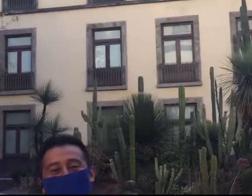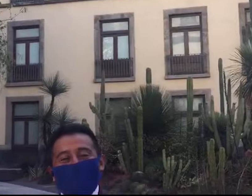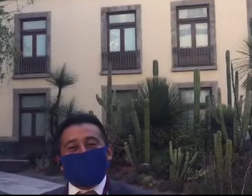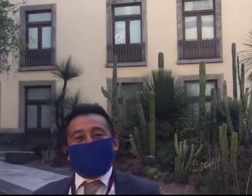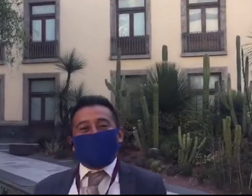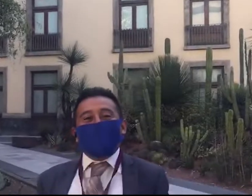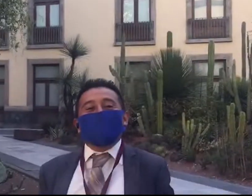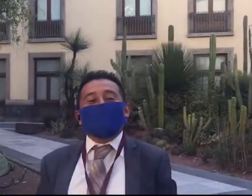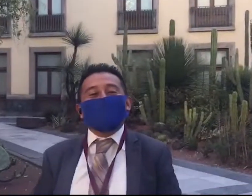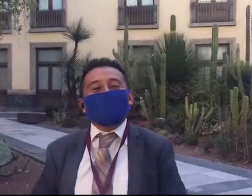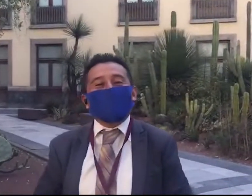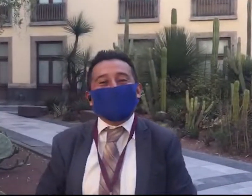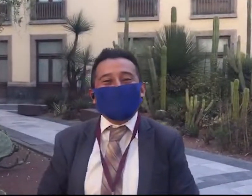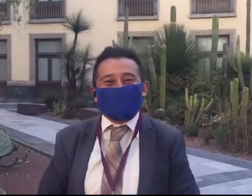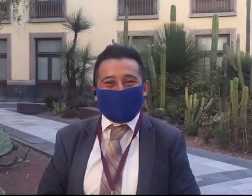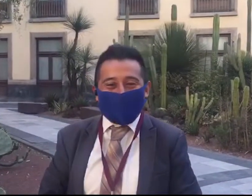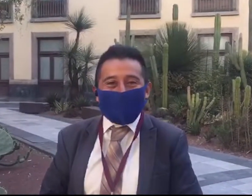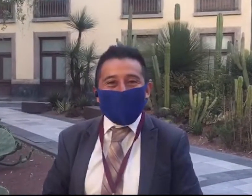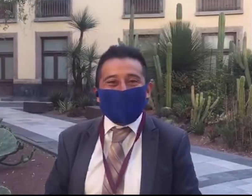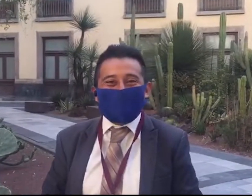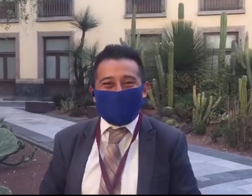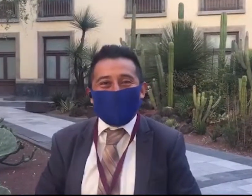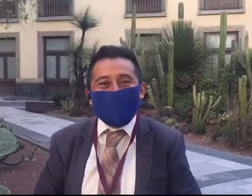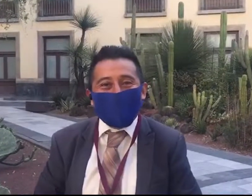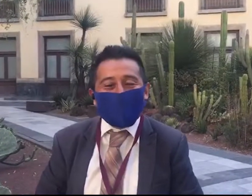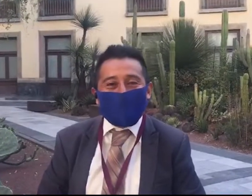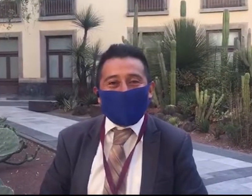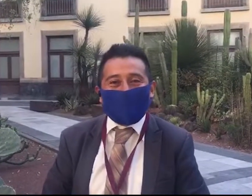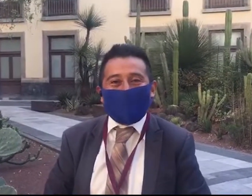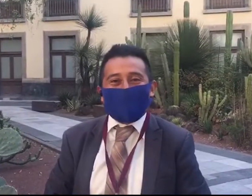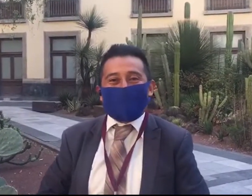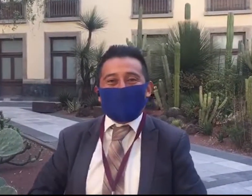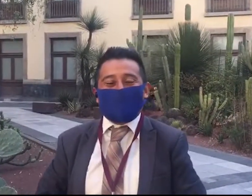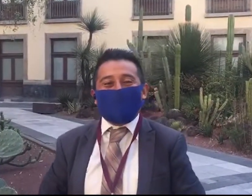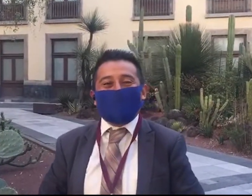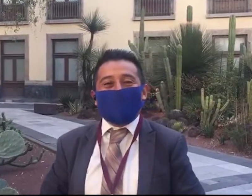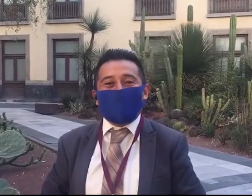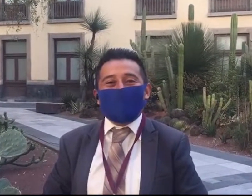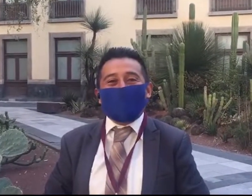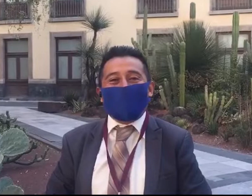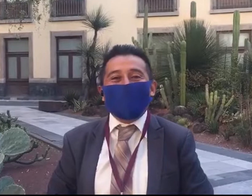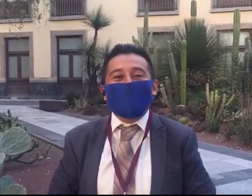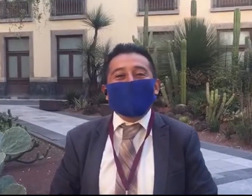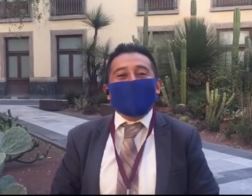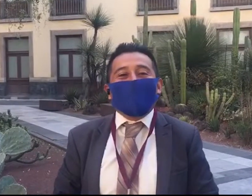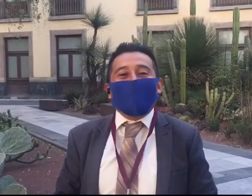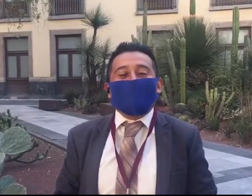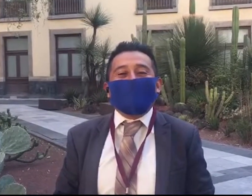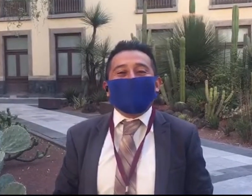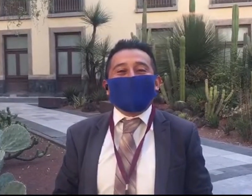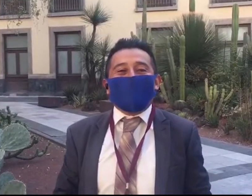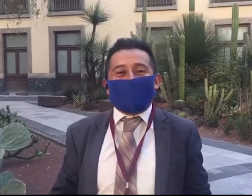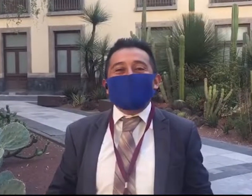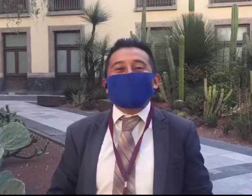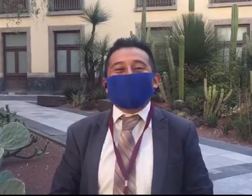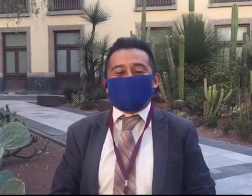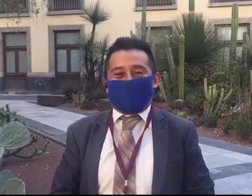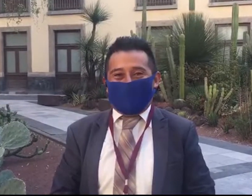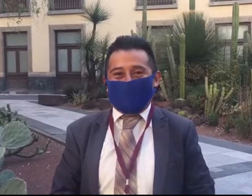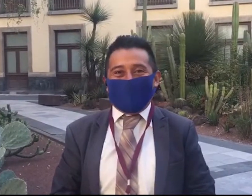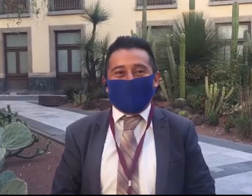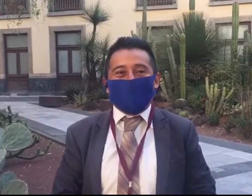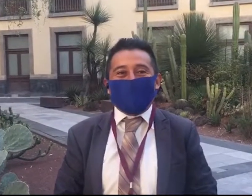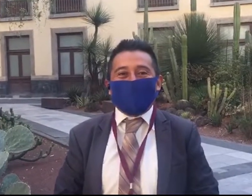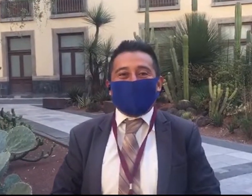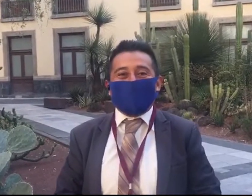Y con estas espectaculares imágenes de Palacio Nacional, también le comento que otro tema que tocó el presidente López Obrador fue la polémica